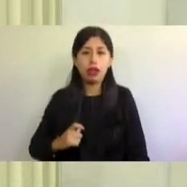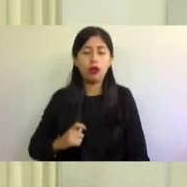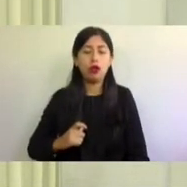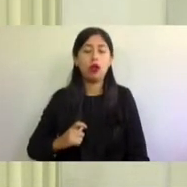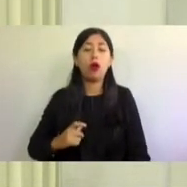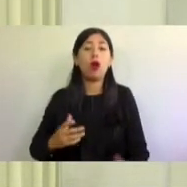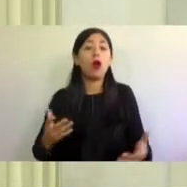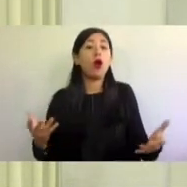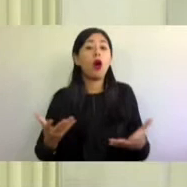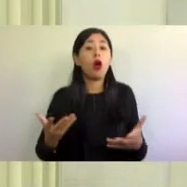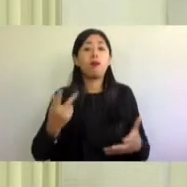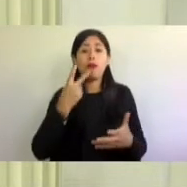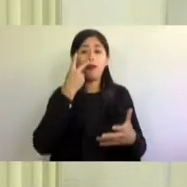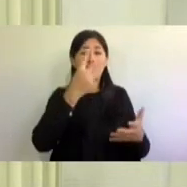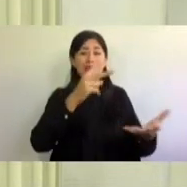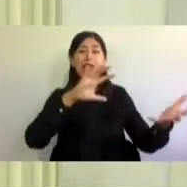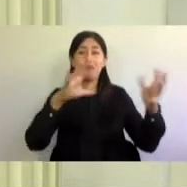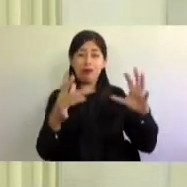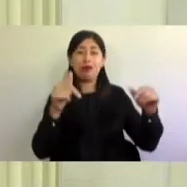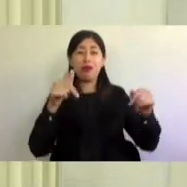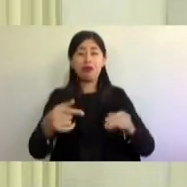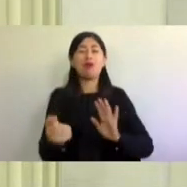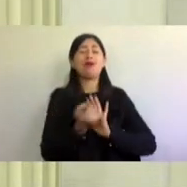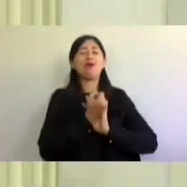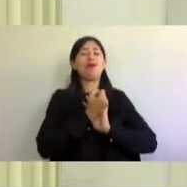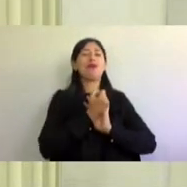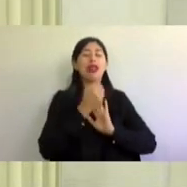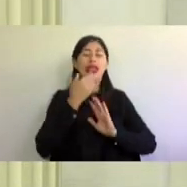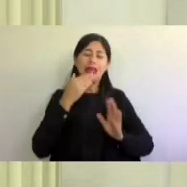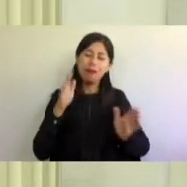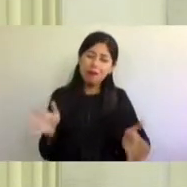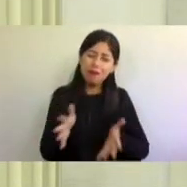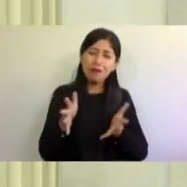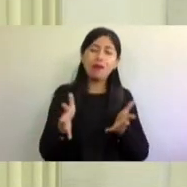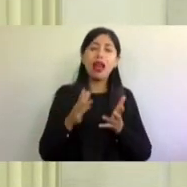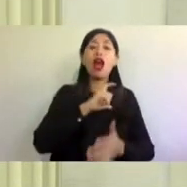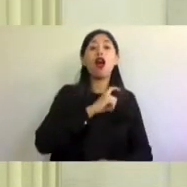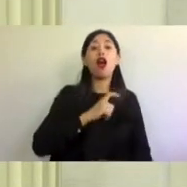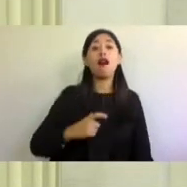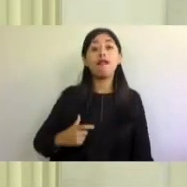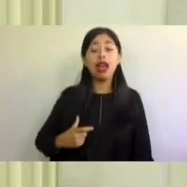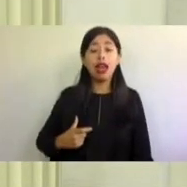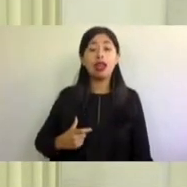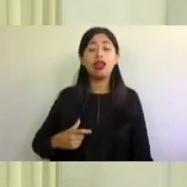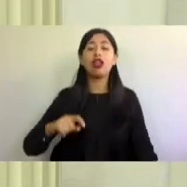mundo que nos ha marcado profundamente y que nos impulsa a ser un gobierno de transformación